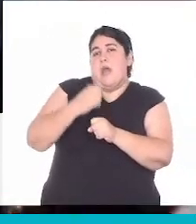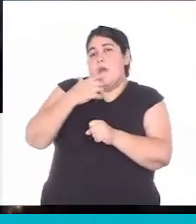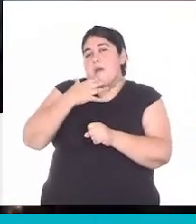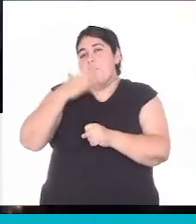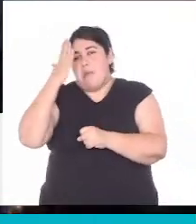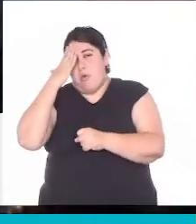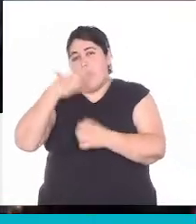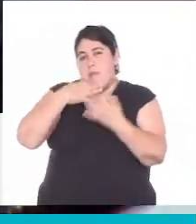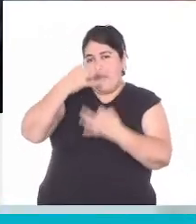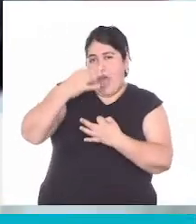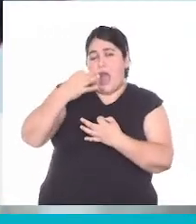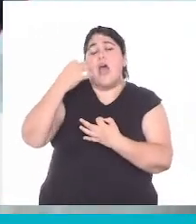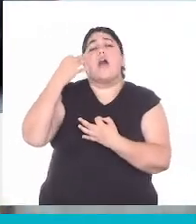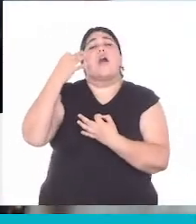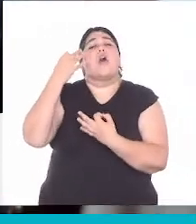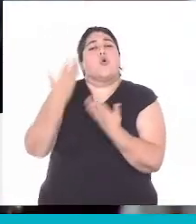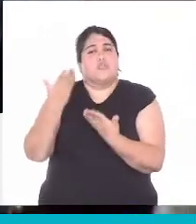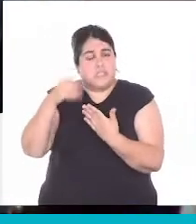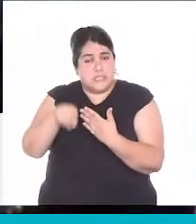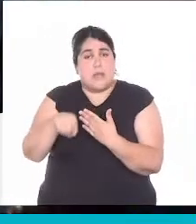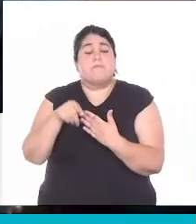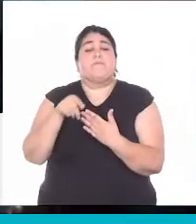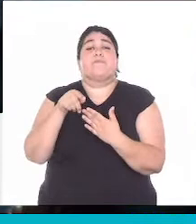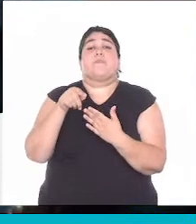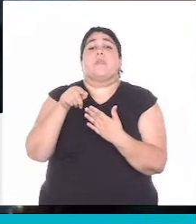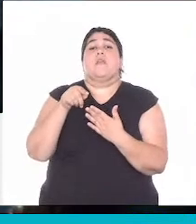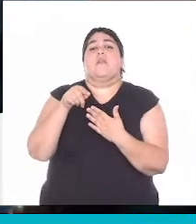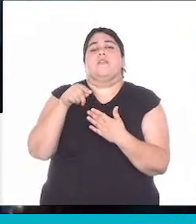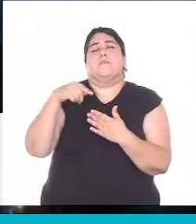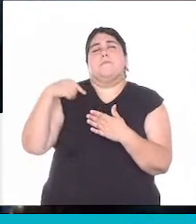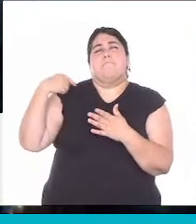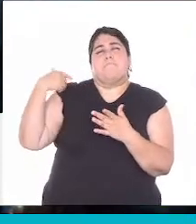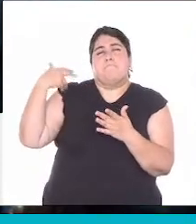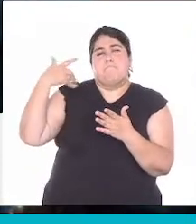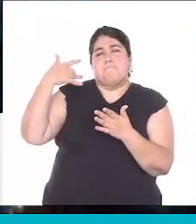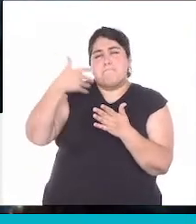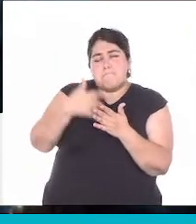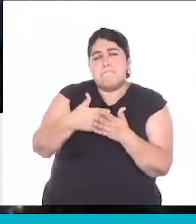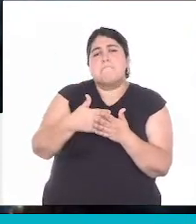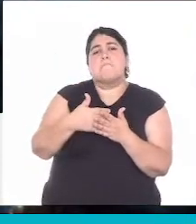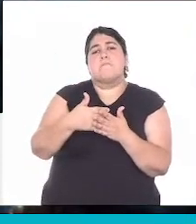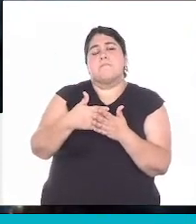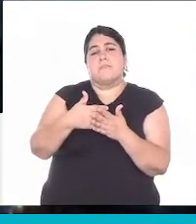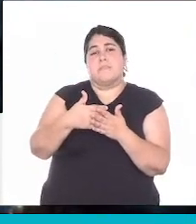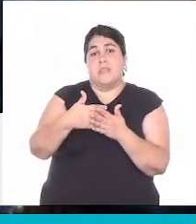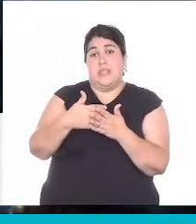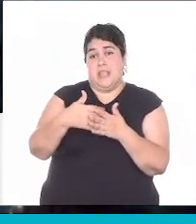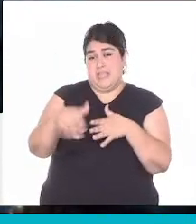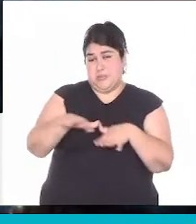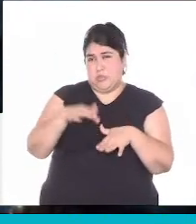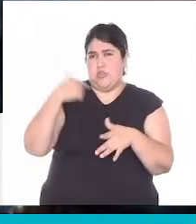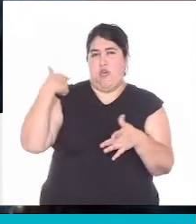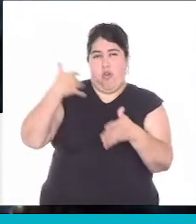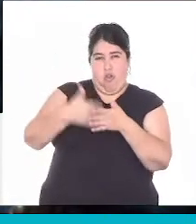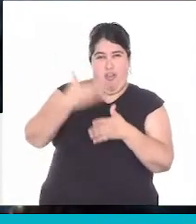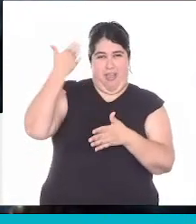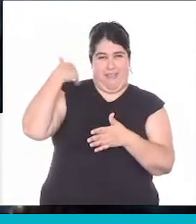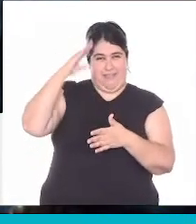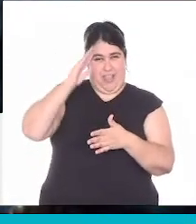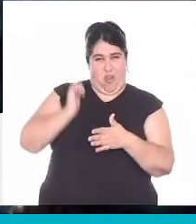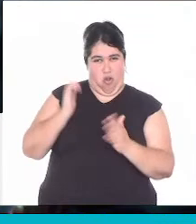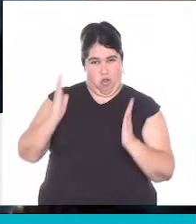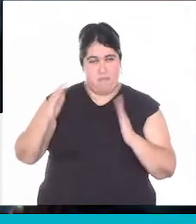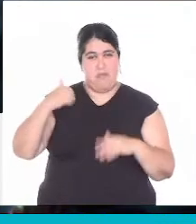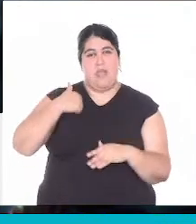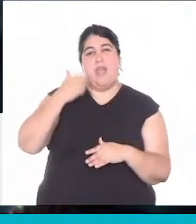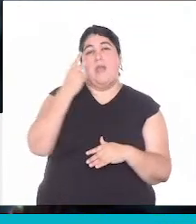justicia, porque me parece que también ya después de tantos años del golpe del 24